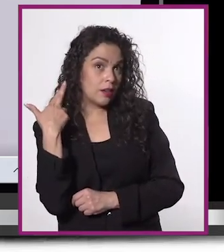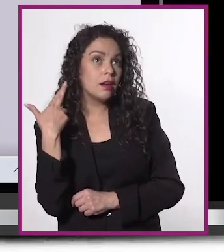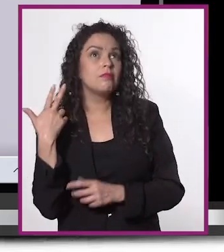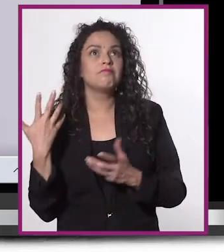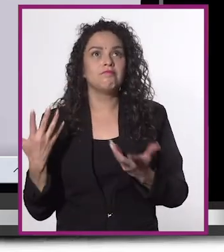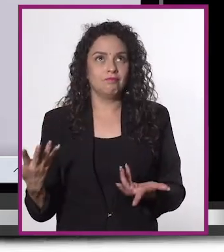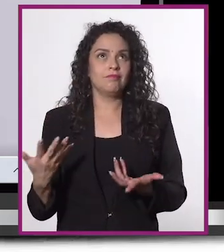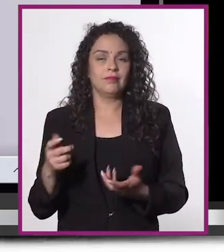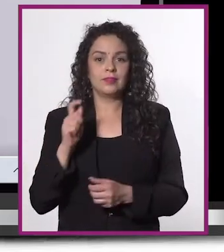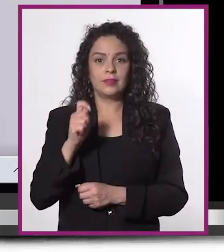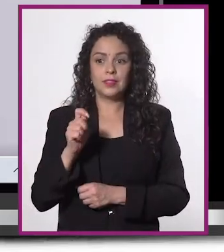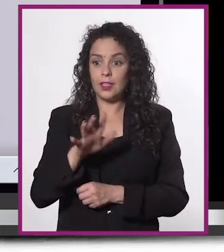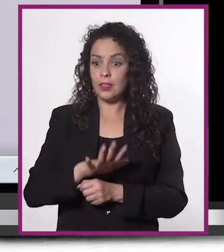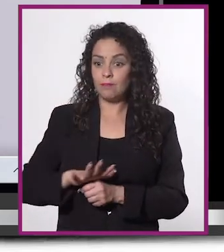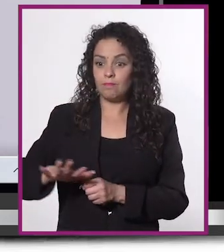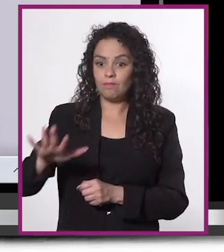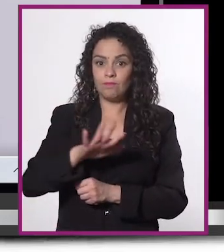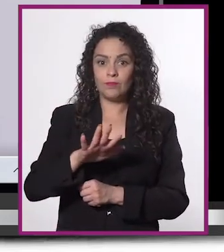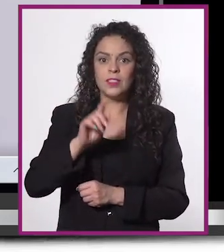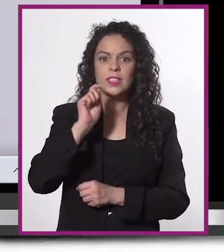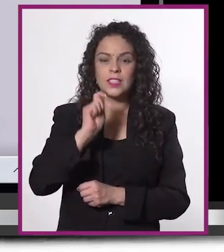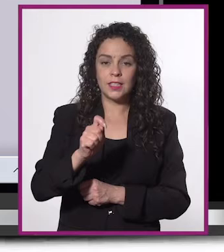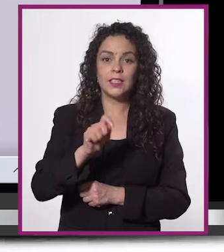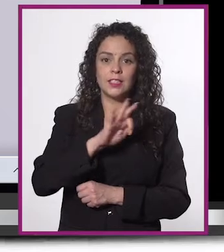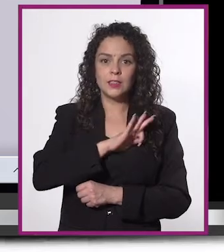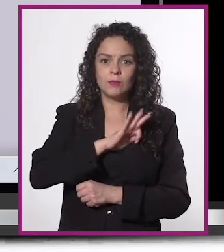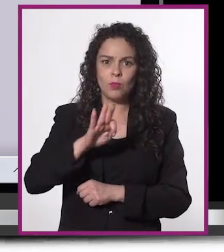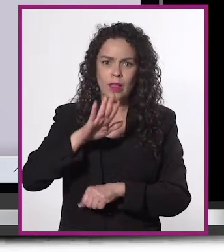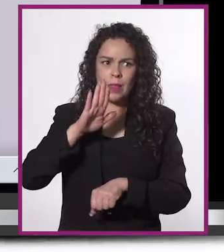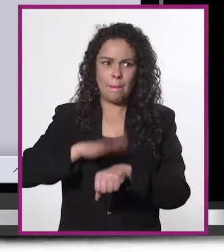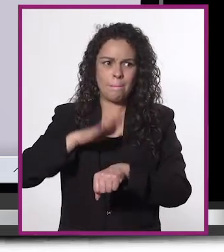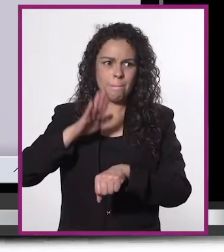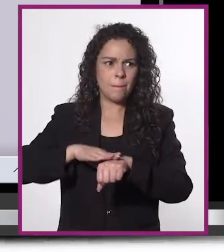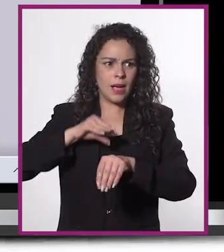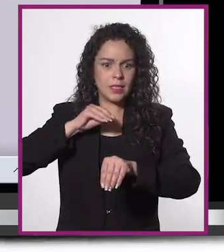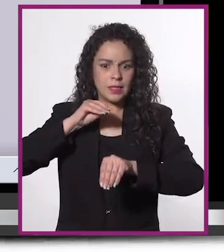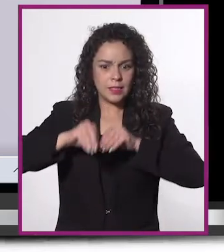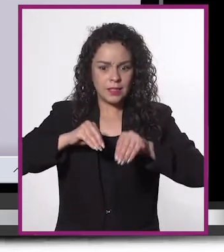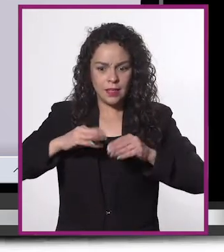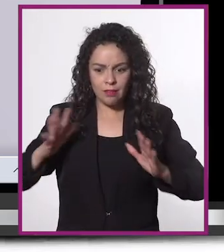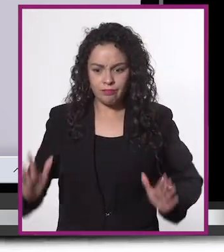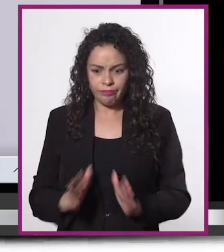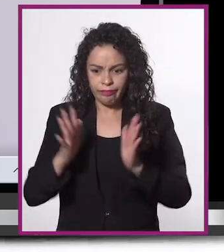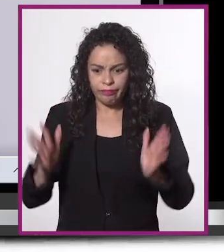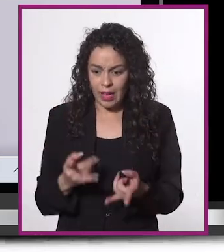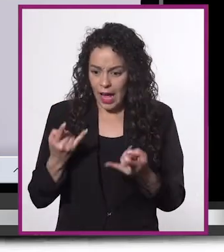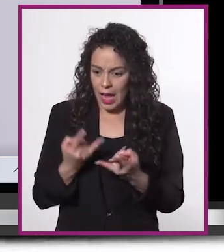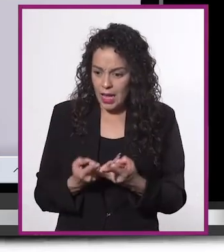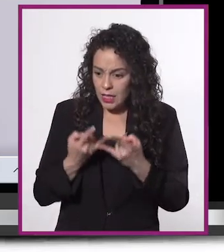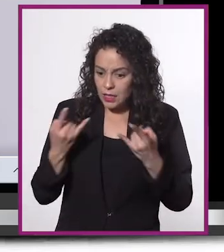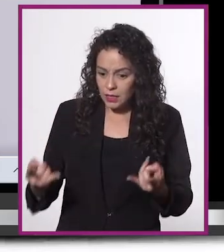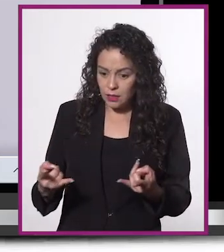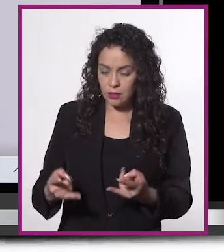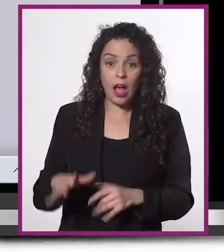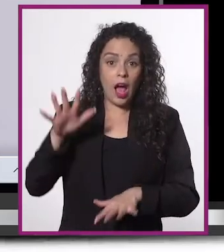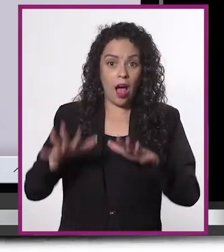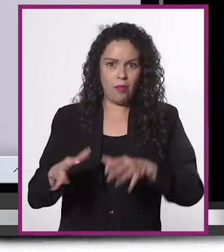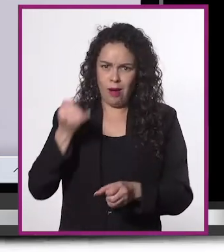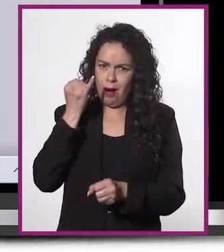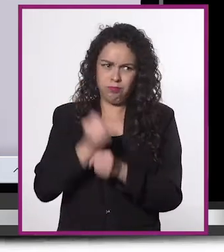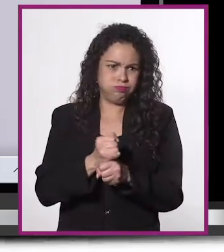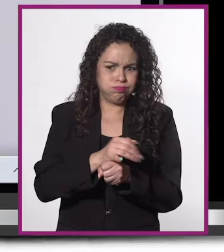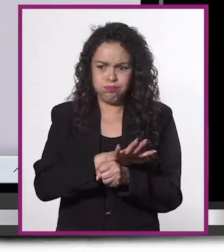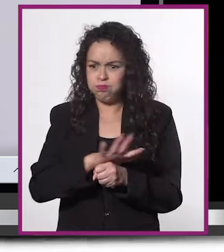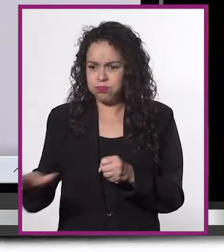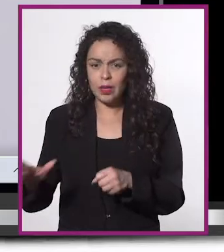campo súper fértil para alimentar todas estas historias imposibles,